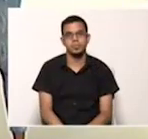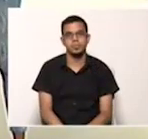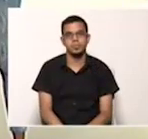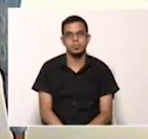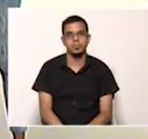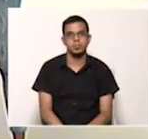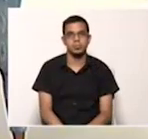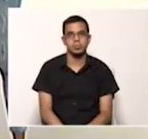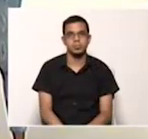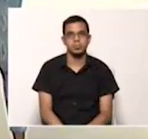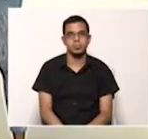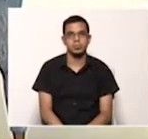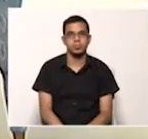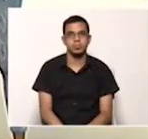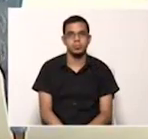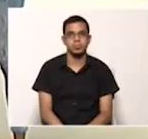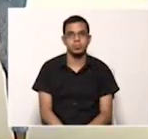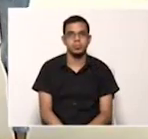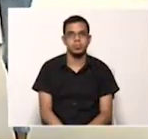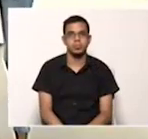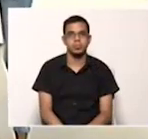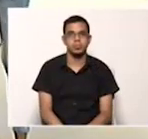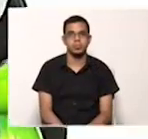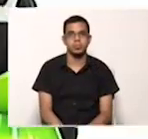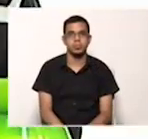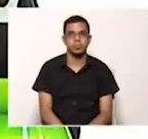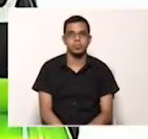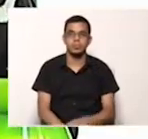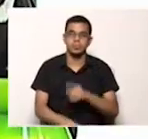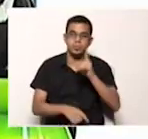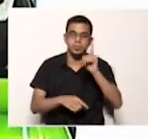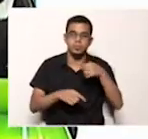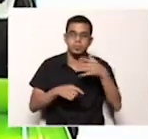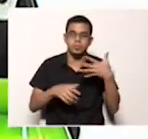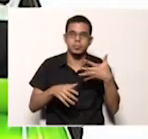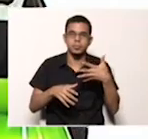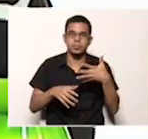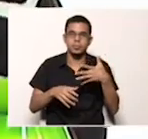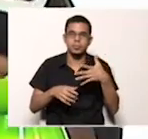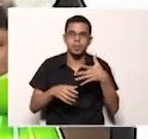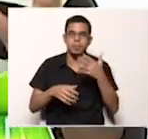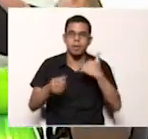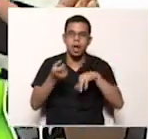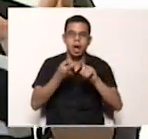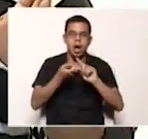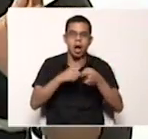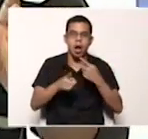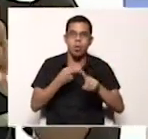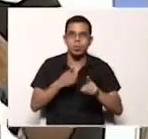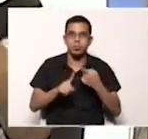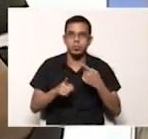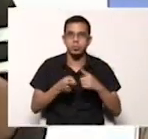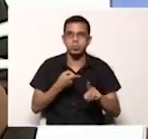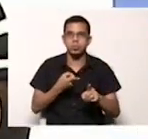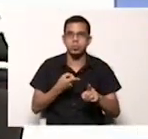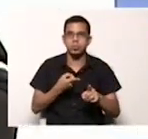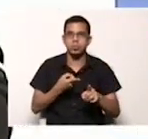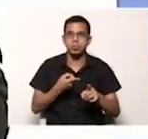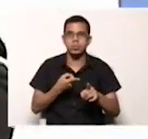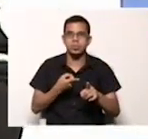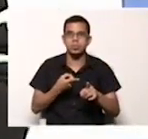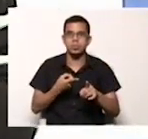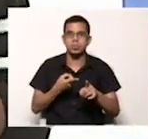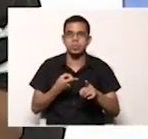importante esto. Y también, profe, están los aparatos que están utilizando hoy en día para detectar lo que es el COVID,